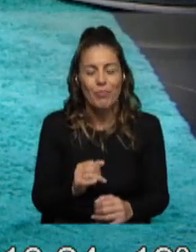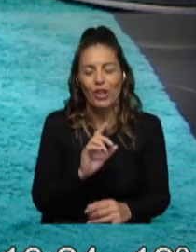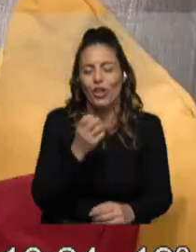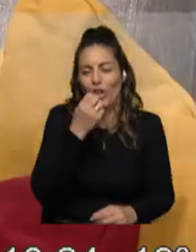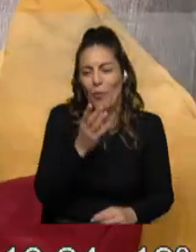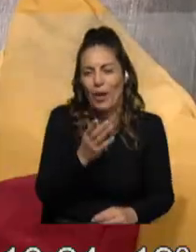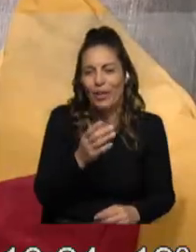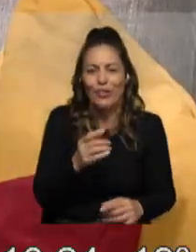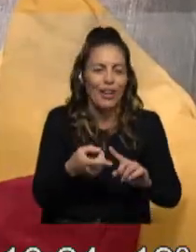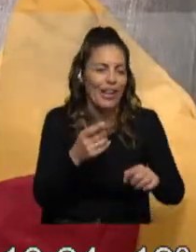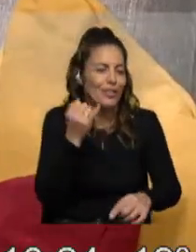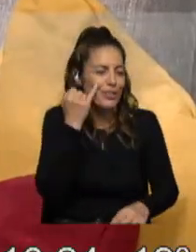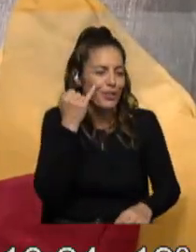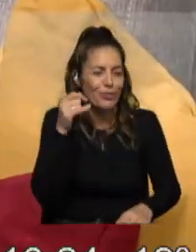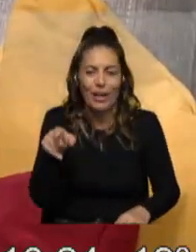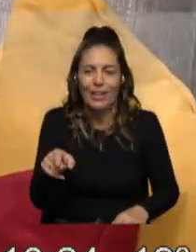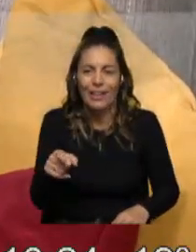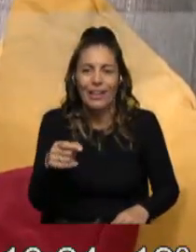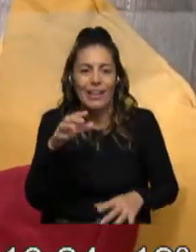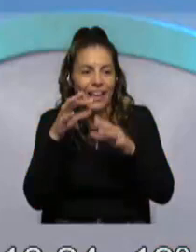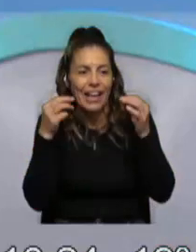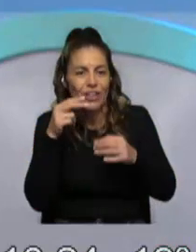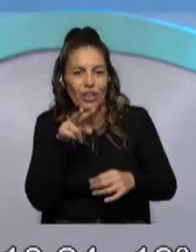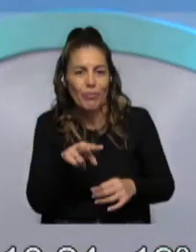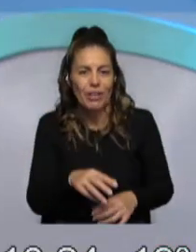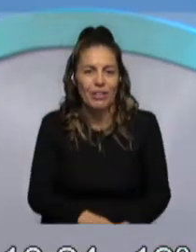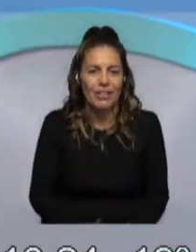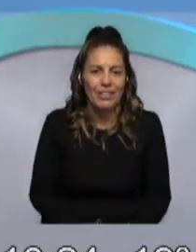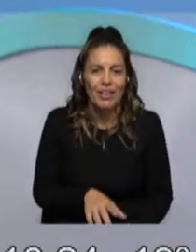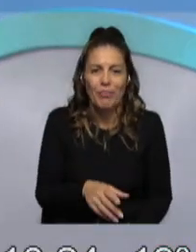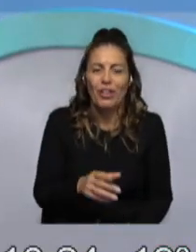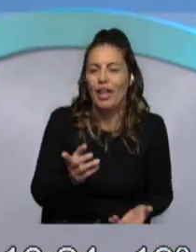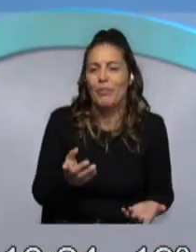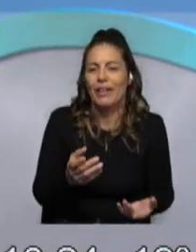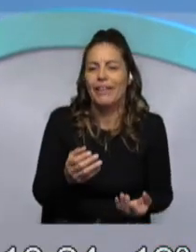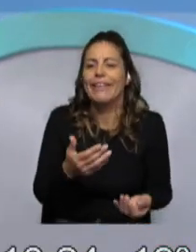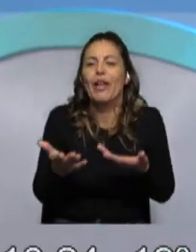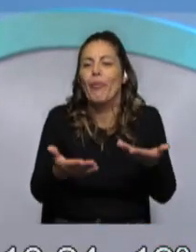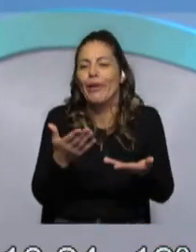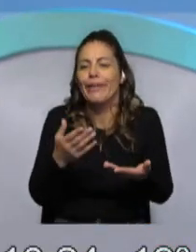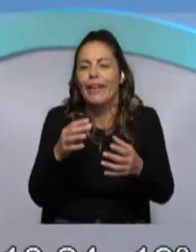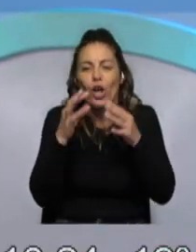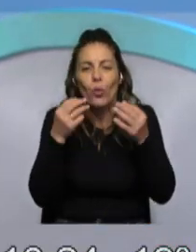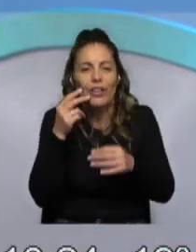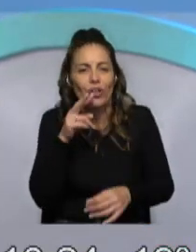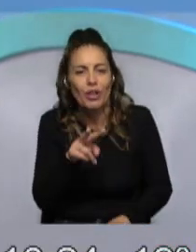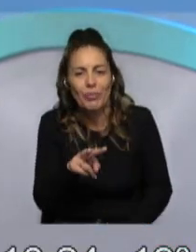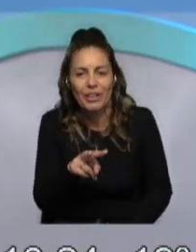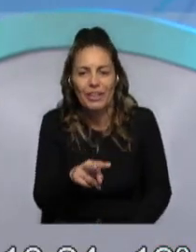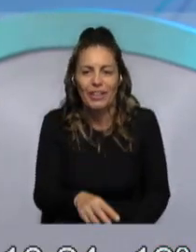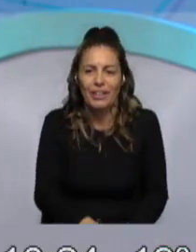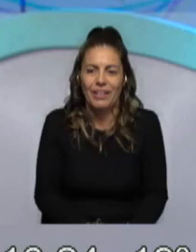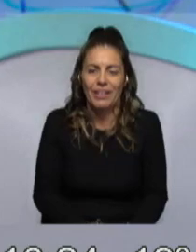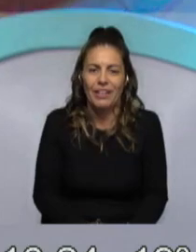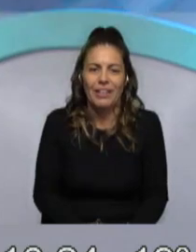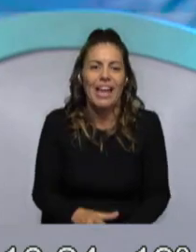impacto amoroso. También está la paranoia del ser humano, porque ¿qué te molesta que un gato esté así mirándote? Nada. Yo justo iba a preguntar, pero no quiero quitarle tiempo a los televidentes,